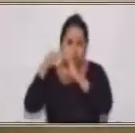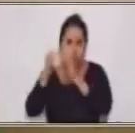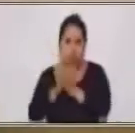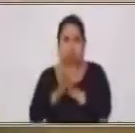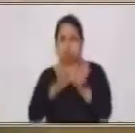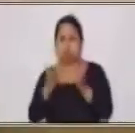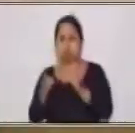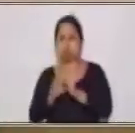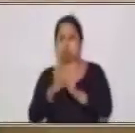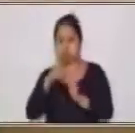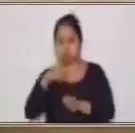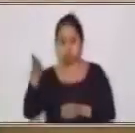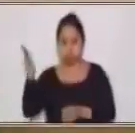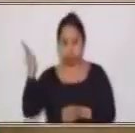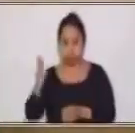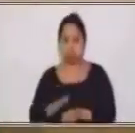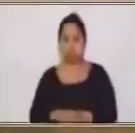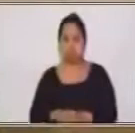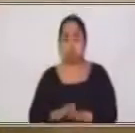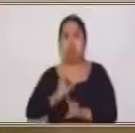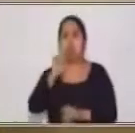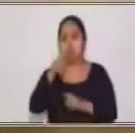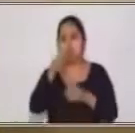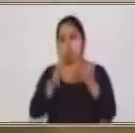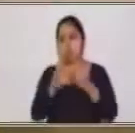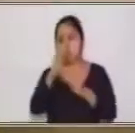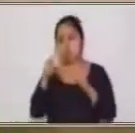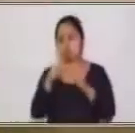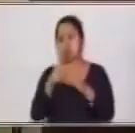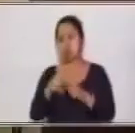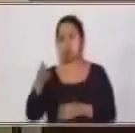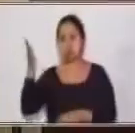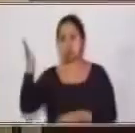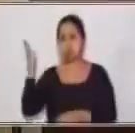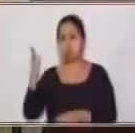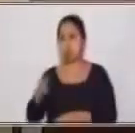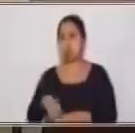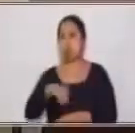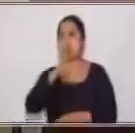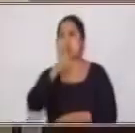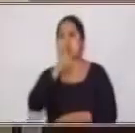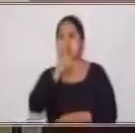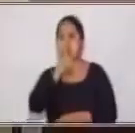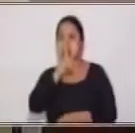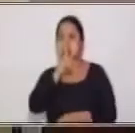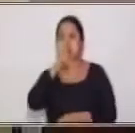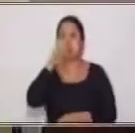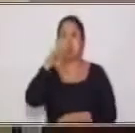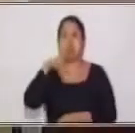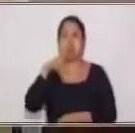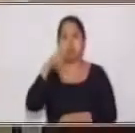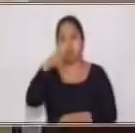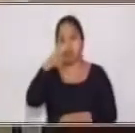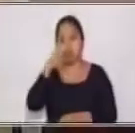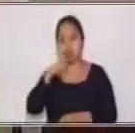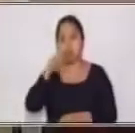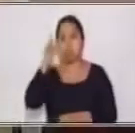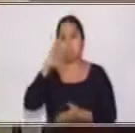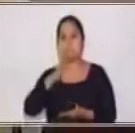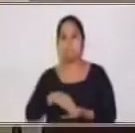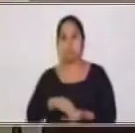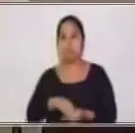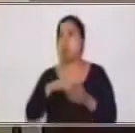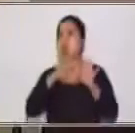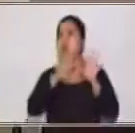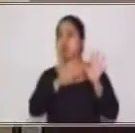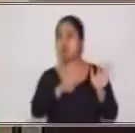siguientes películas que posiblemente ustedes ya las puedan conocer. Tenemos El Silencio de Neto, que es en 1994, y a través